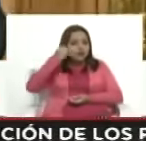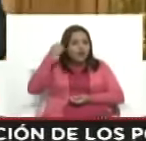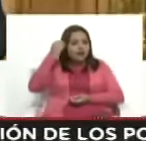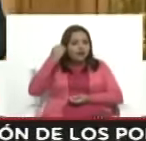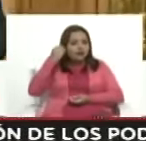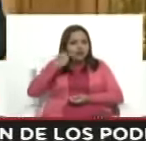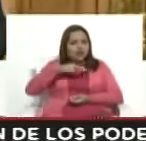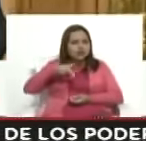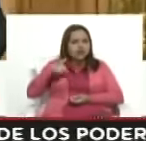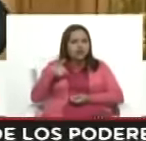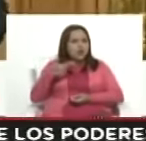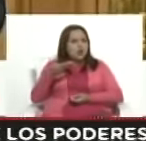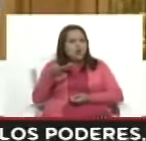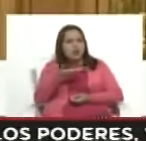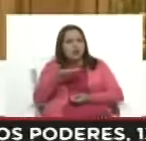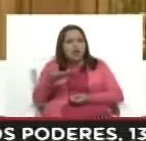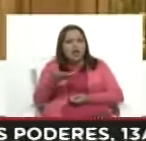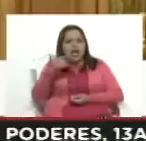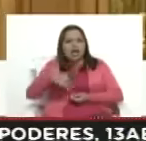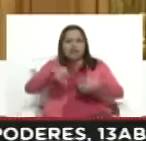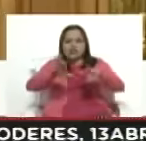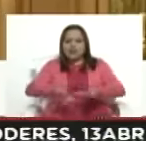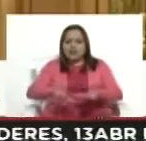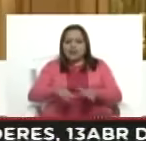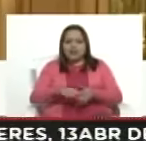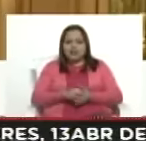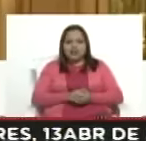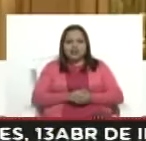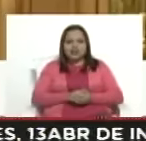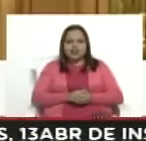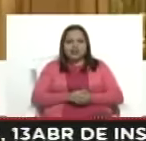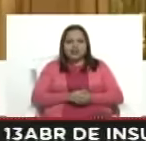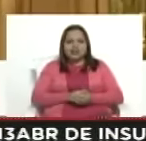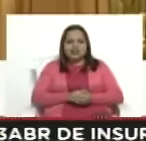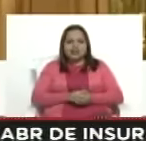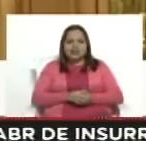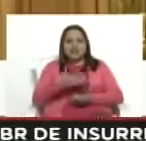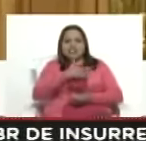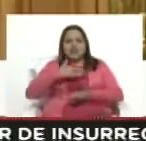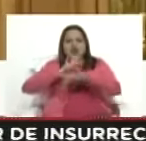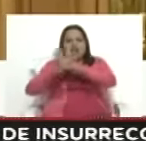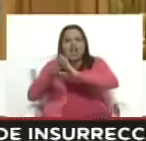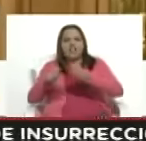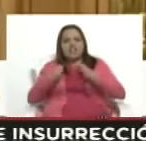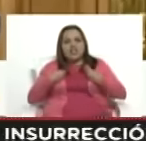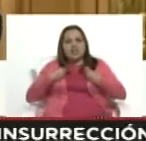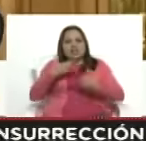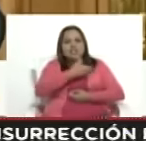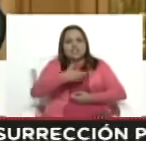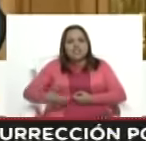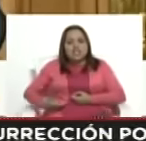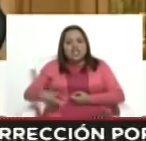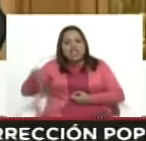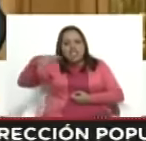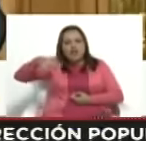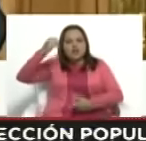iba a paralizar. Fueron por la vida del comandante y lo asesinaron.